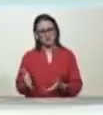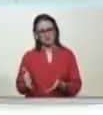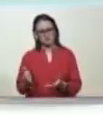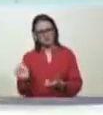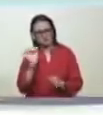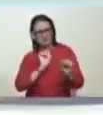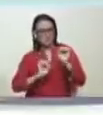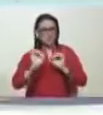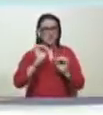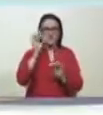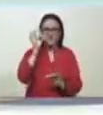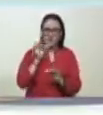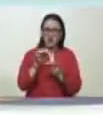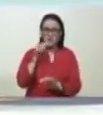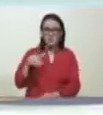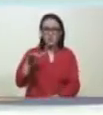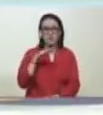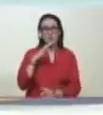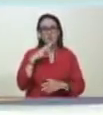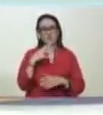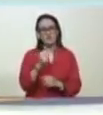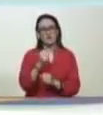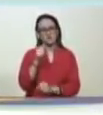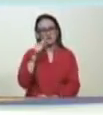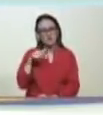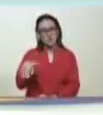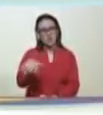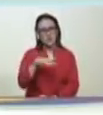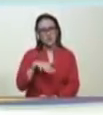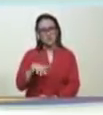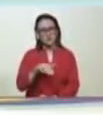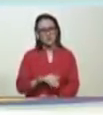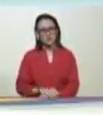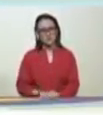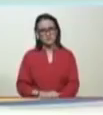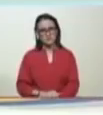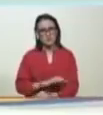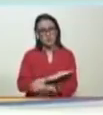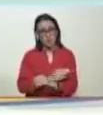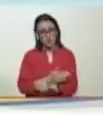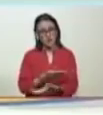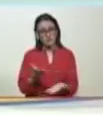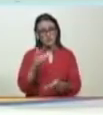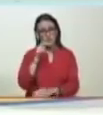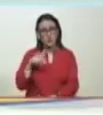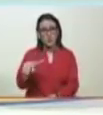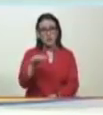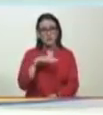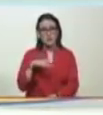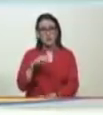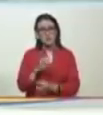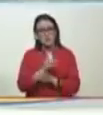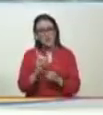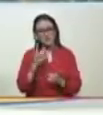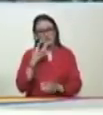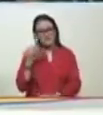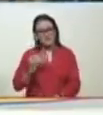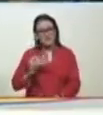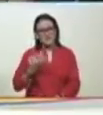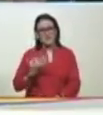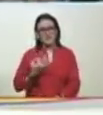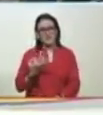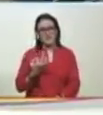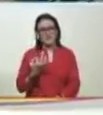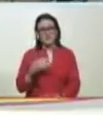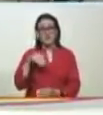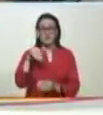fe en el pueblo, la confianza en el pueblo, el poder para el pueblo, la democracia verdadera